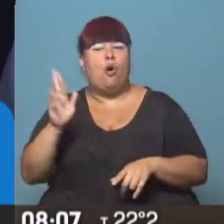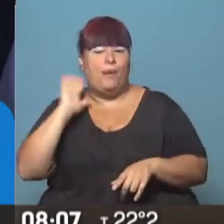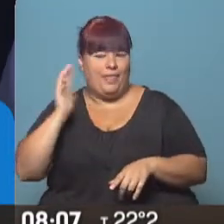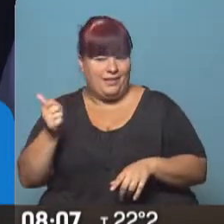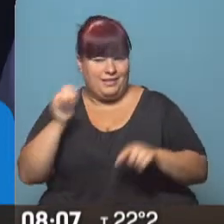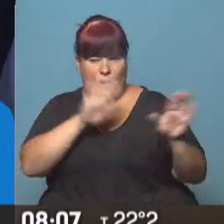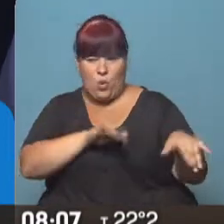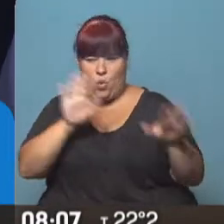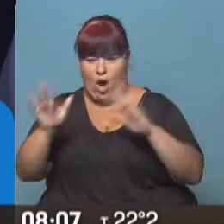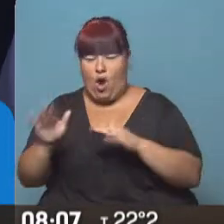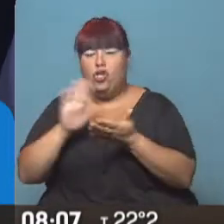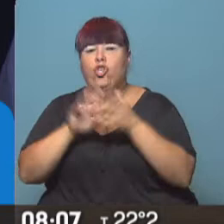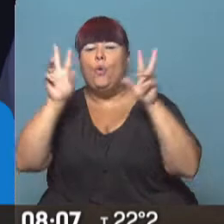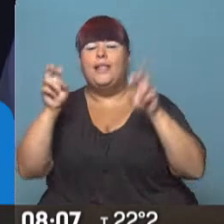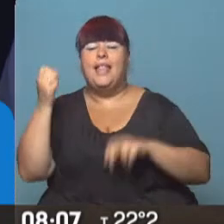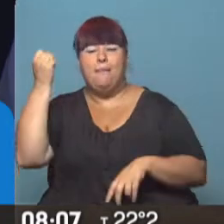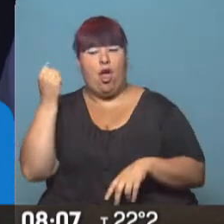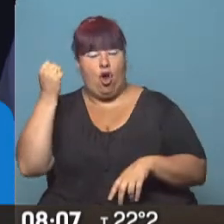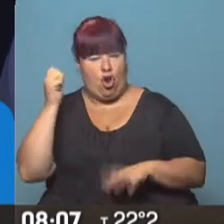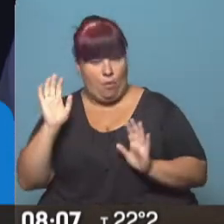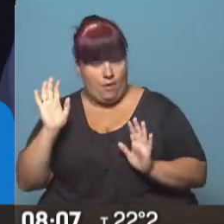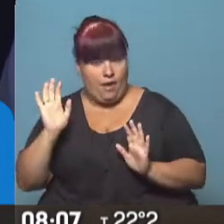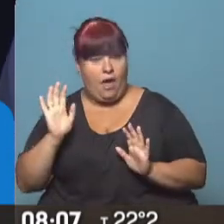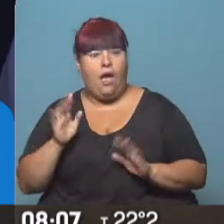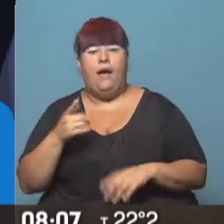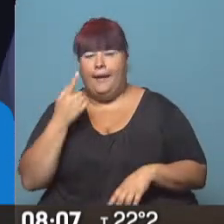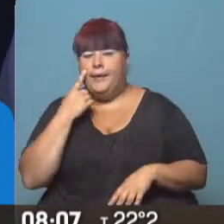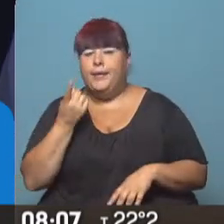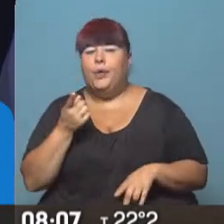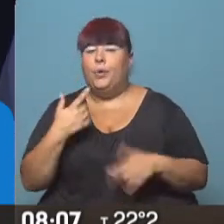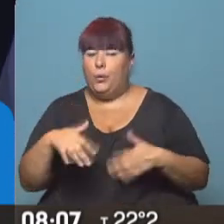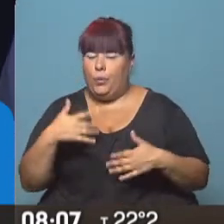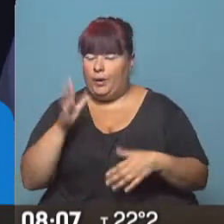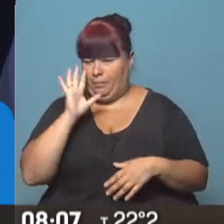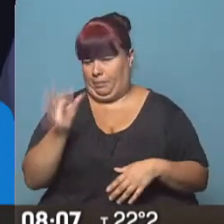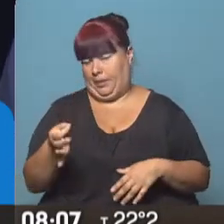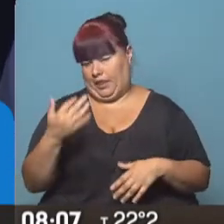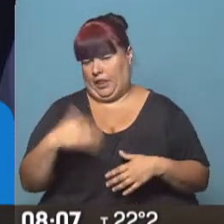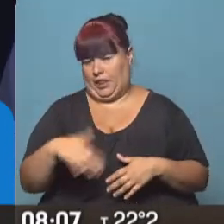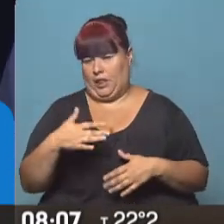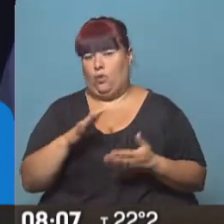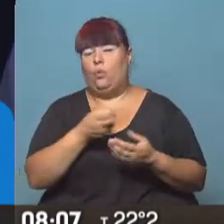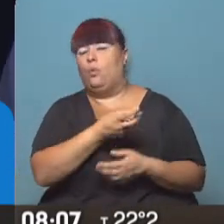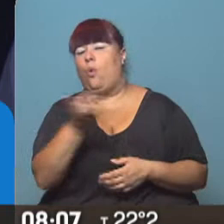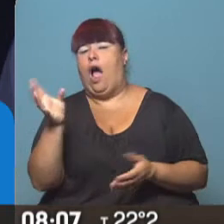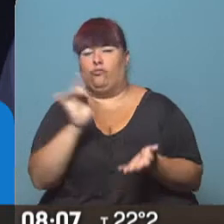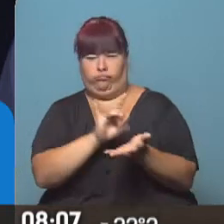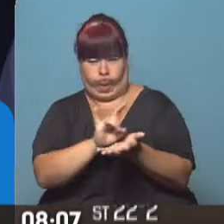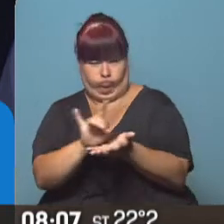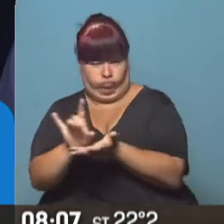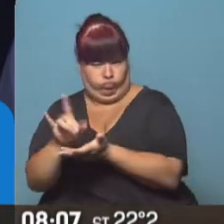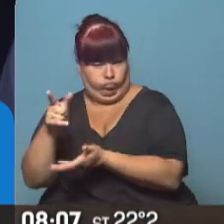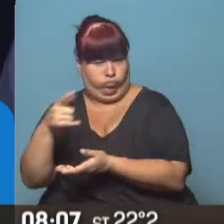2016 en la economía, que se muestran muy evidentes en la cantidad de despidos que hay en el